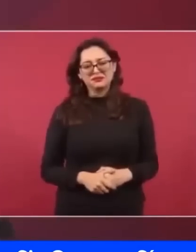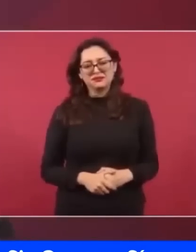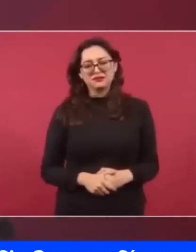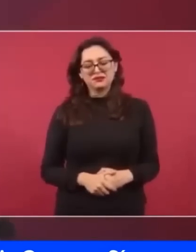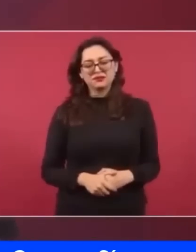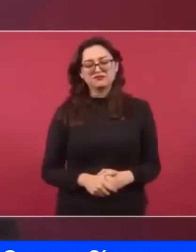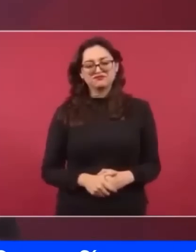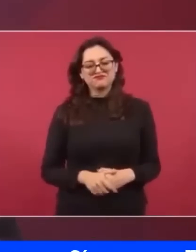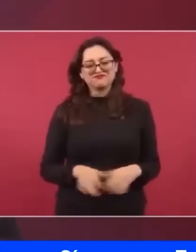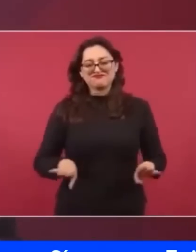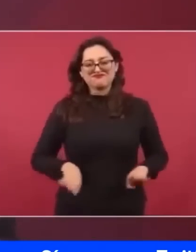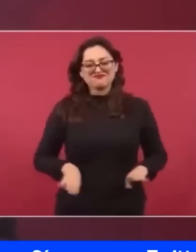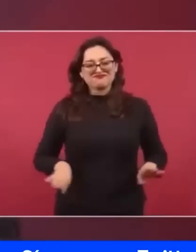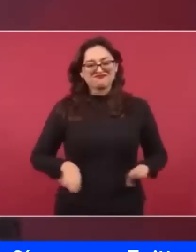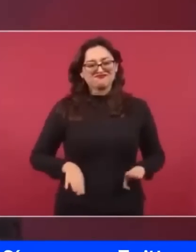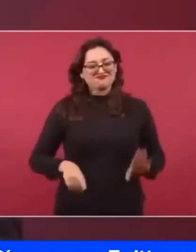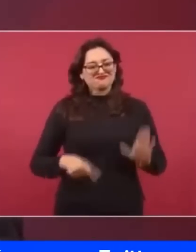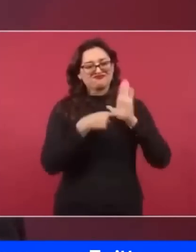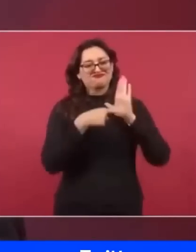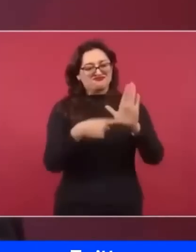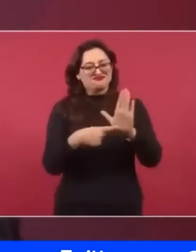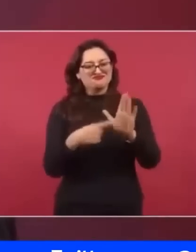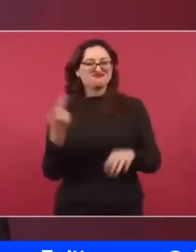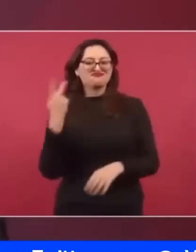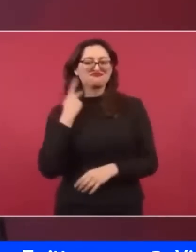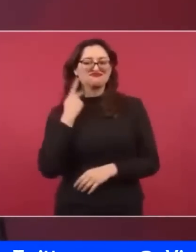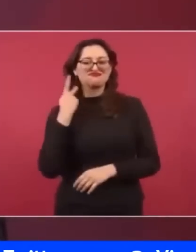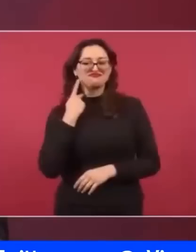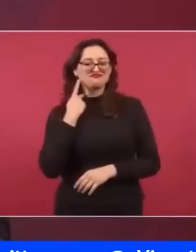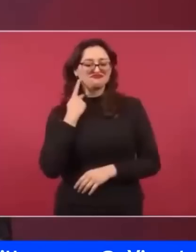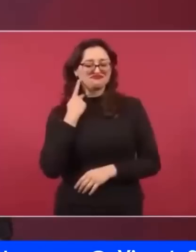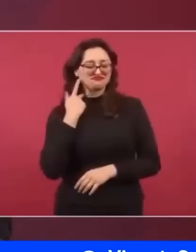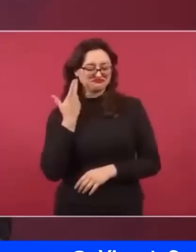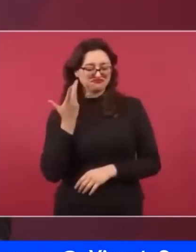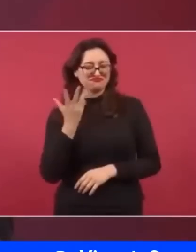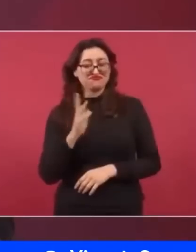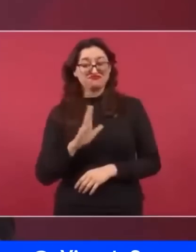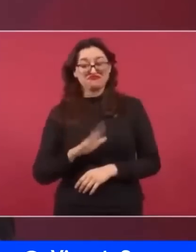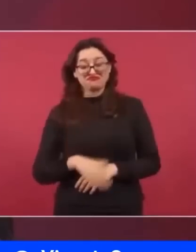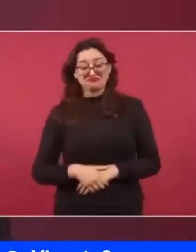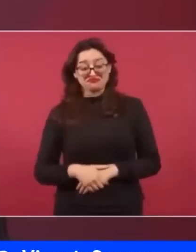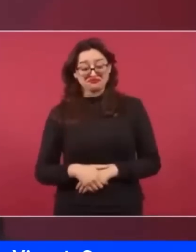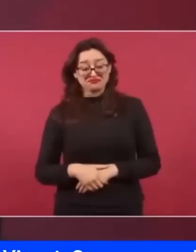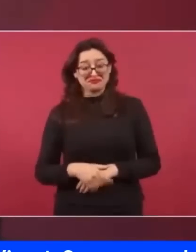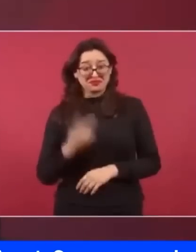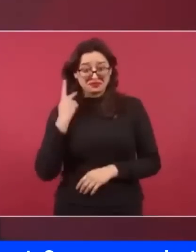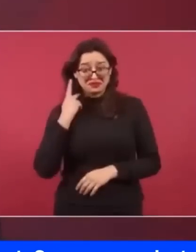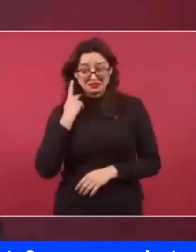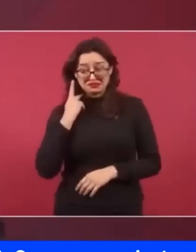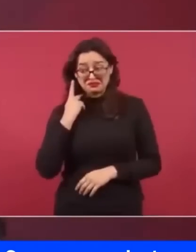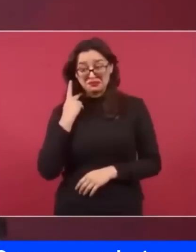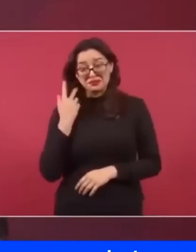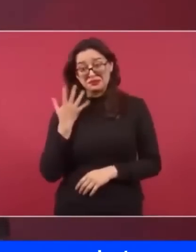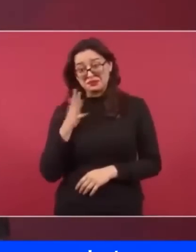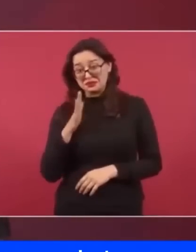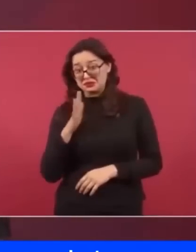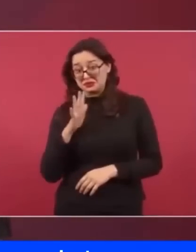Lo que demuestran es que son políticos, si se les puede llamar políticos,